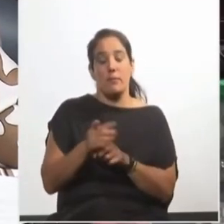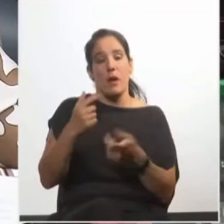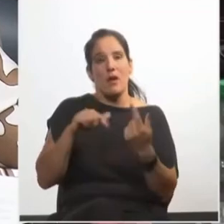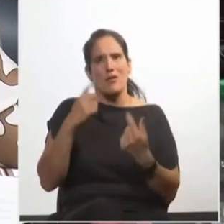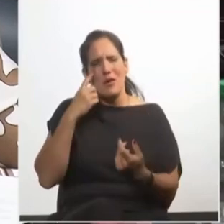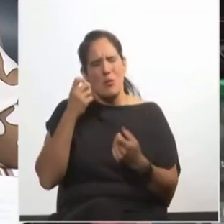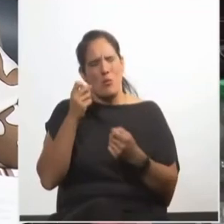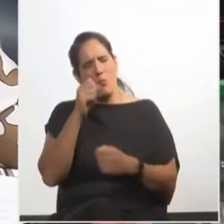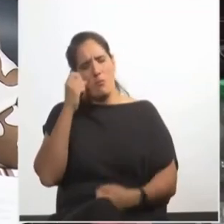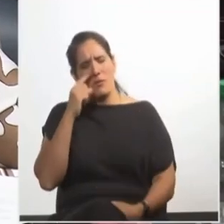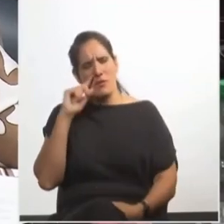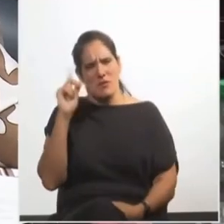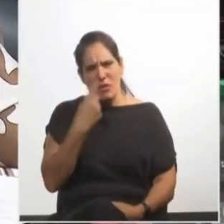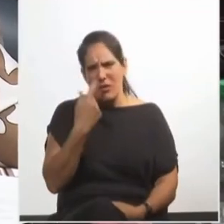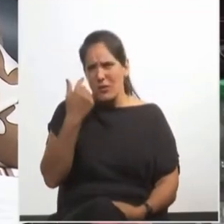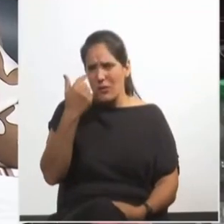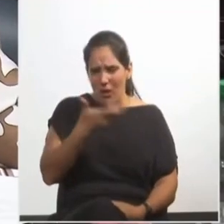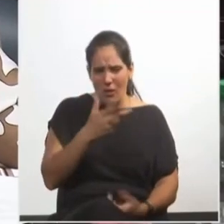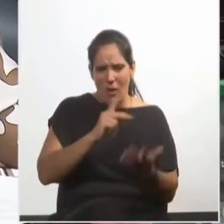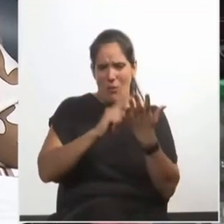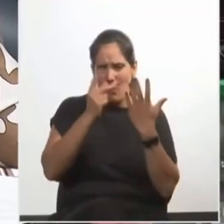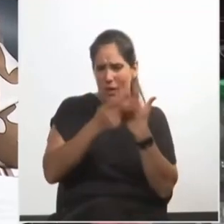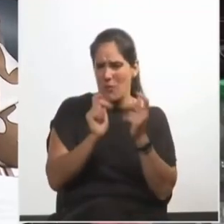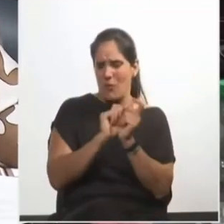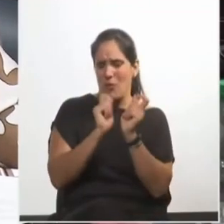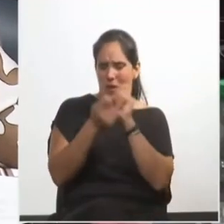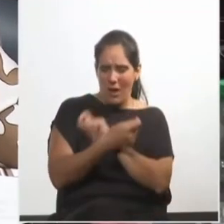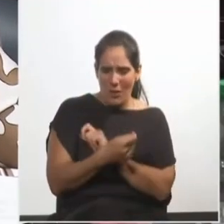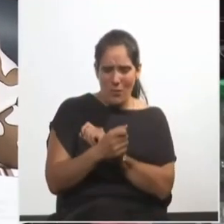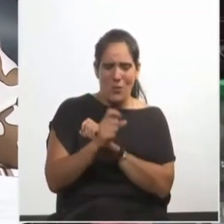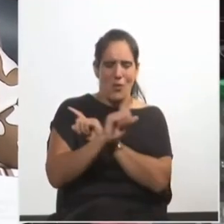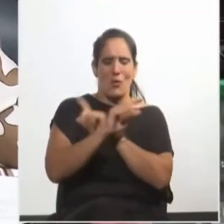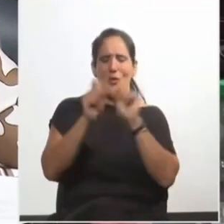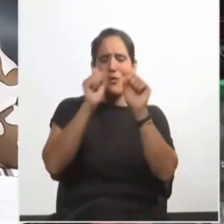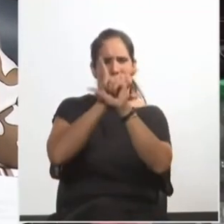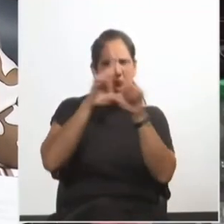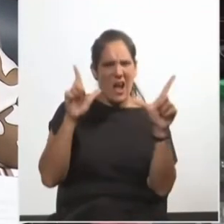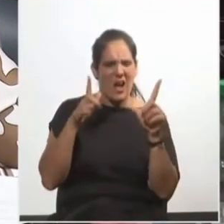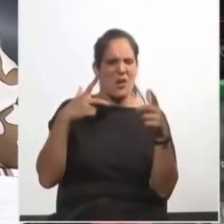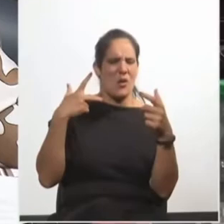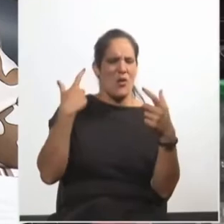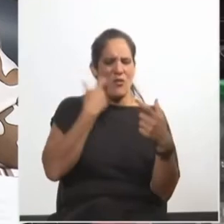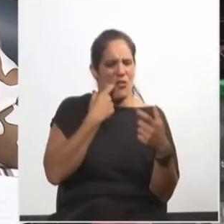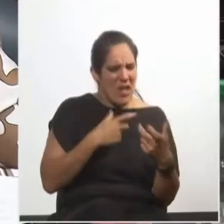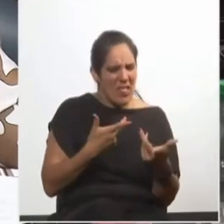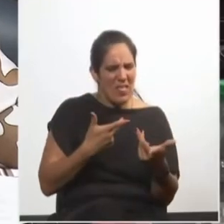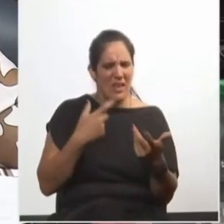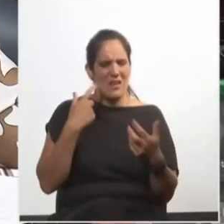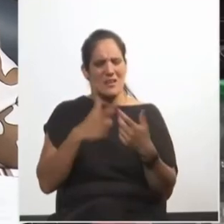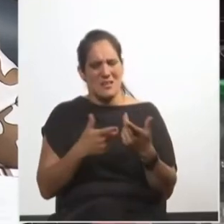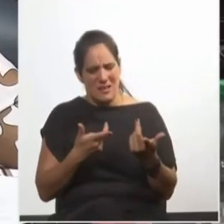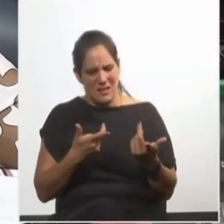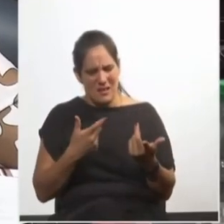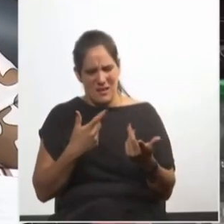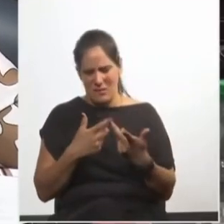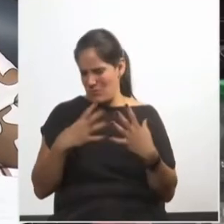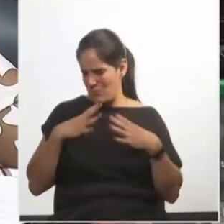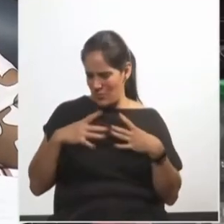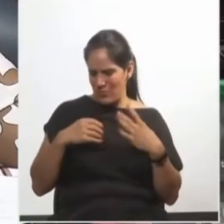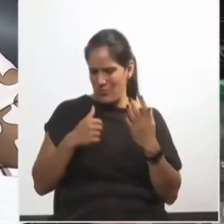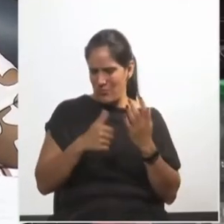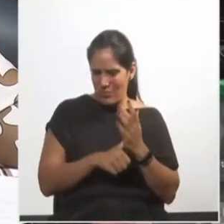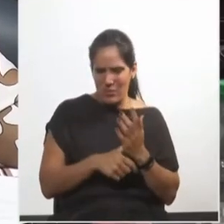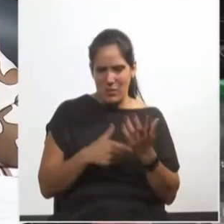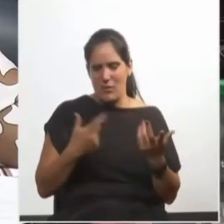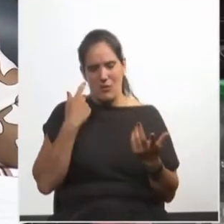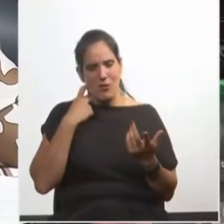una reforma parcial, incompleta, que solo considera el gasto en jubilaciones y pensiones, no aborde